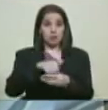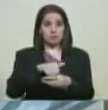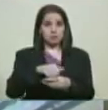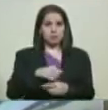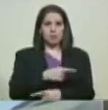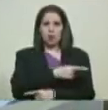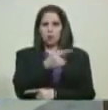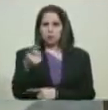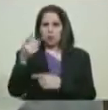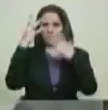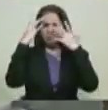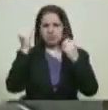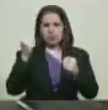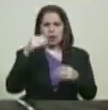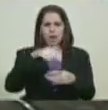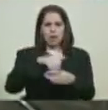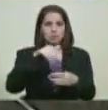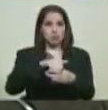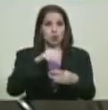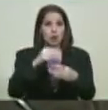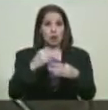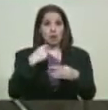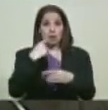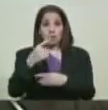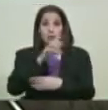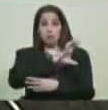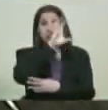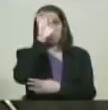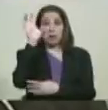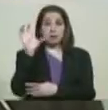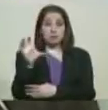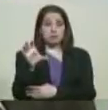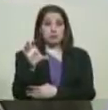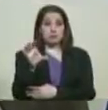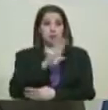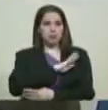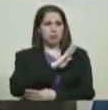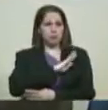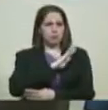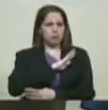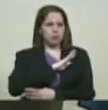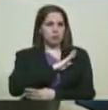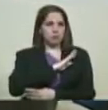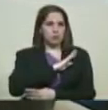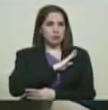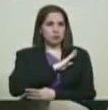ustedes como expertos electorales de sus regiones, de sus continentes y de sus países,